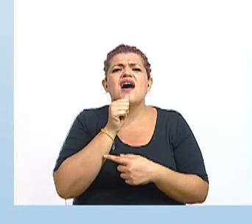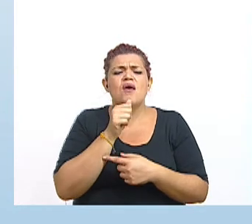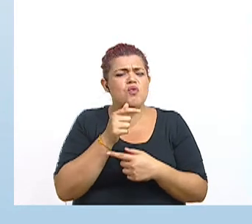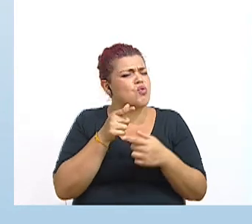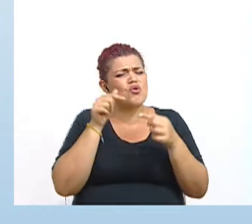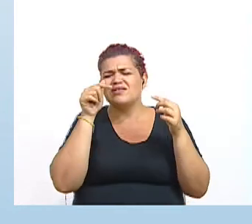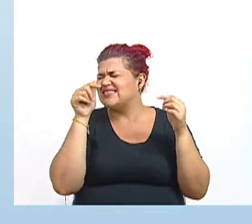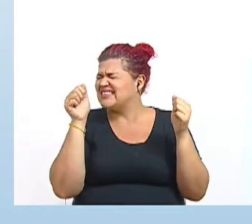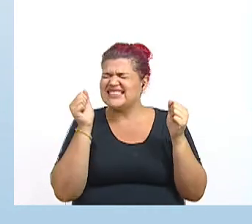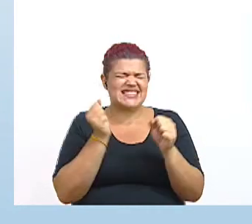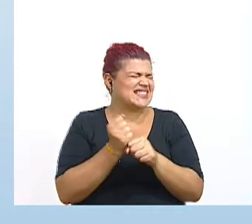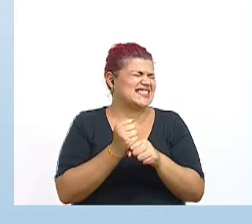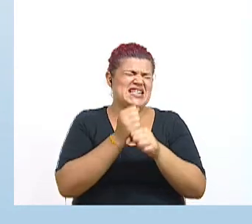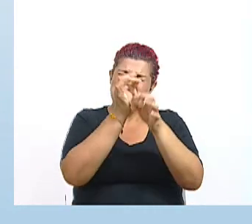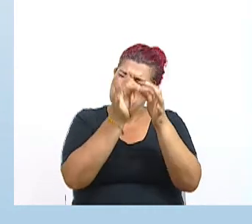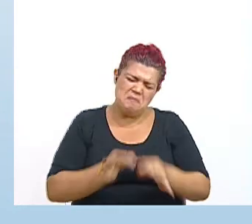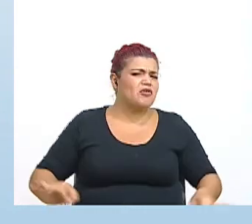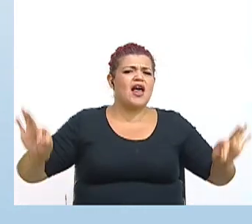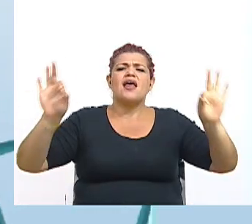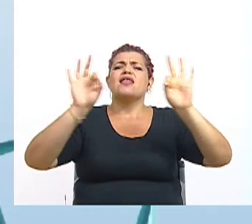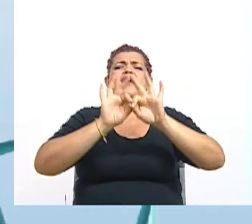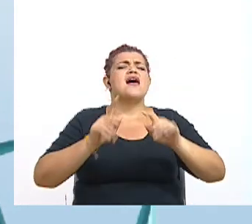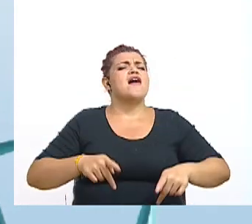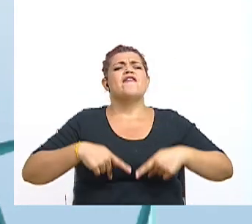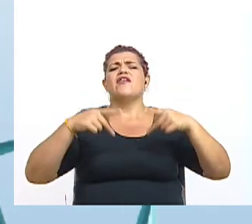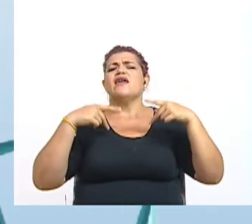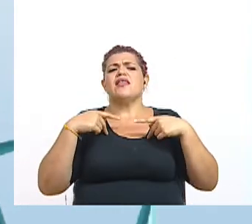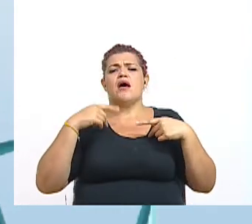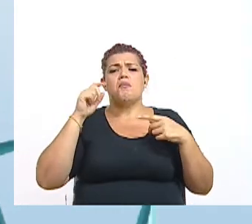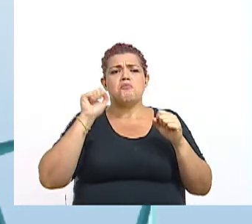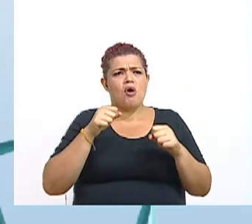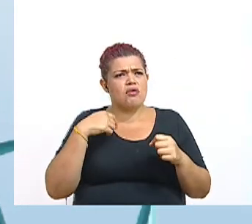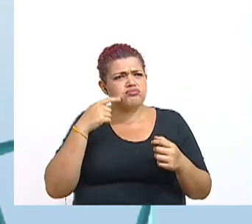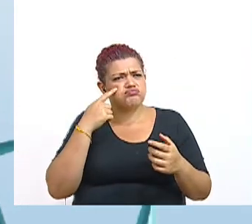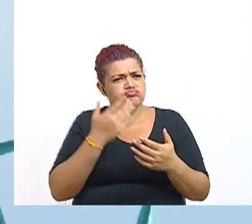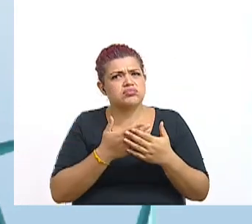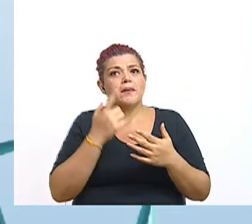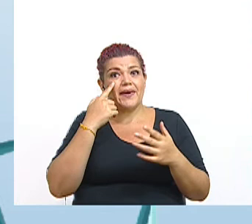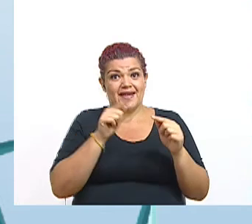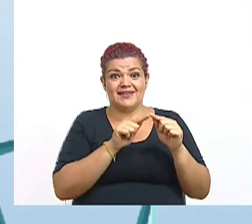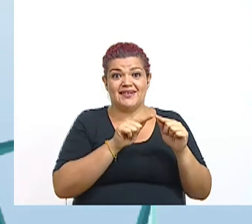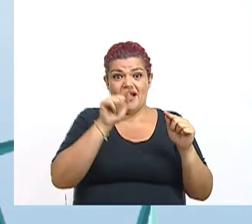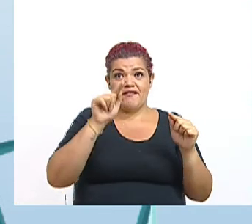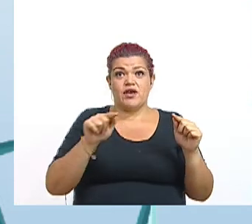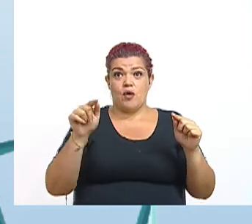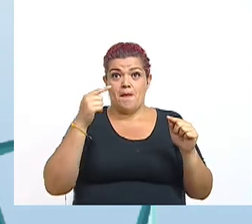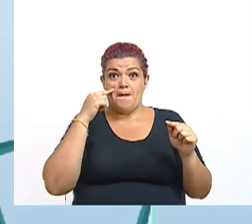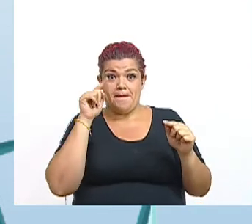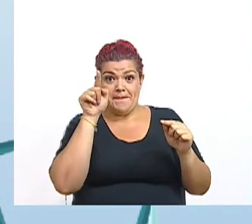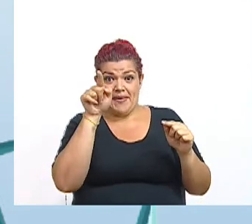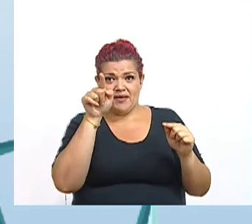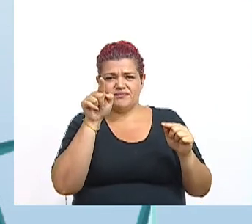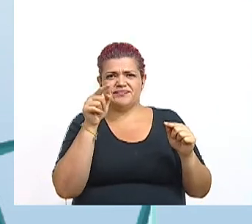papel fundamental en nuestra vida. Lo podemos comprobar con este gráfico. Nótese cómo